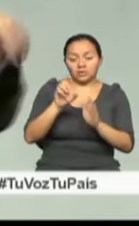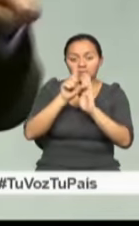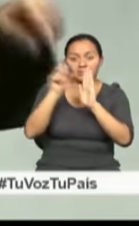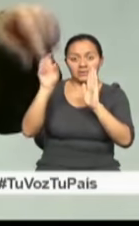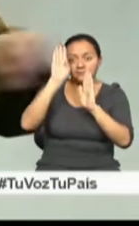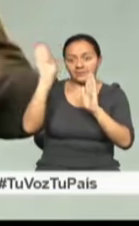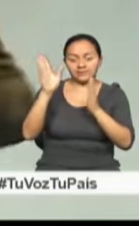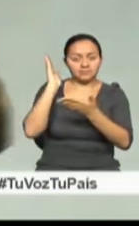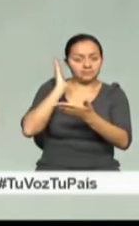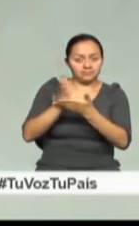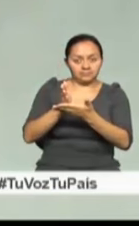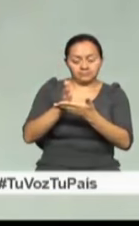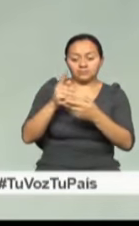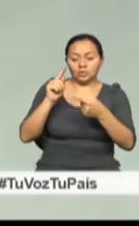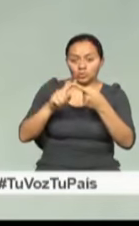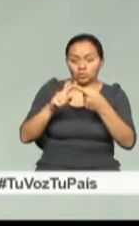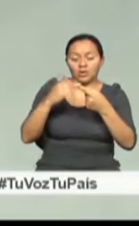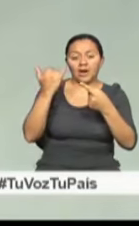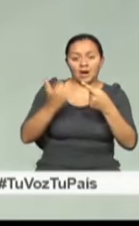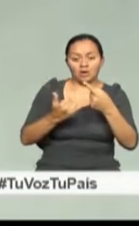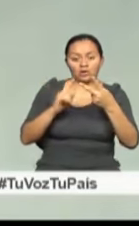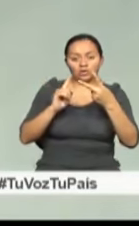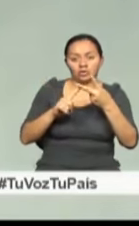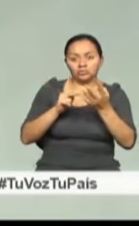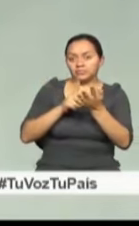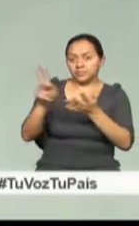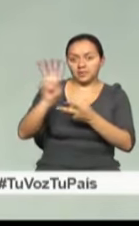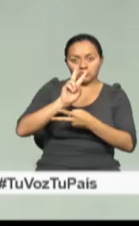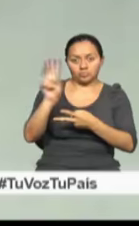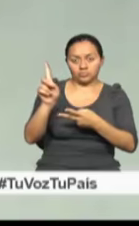compañía brasileña mientras duren las investigaciones.